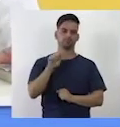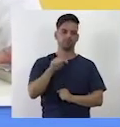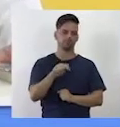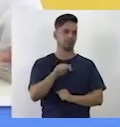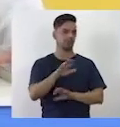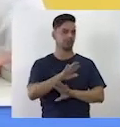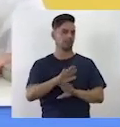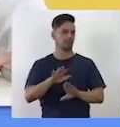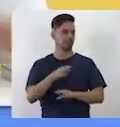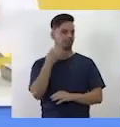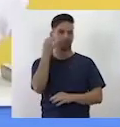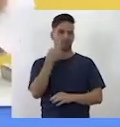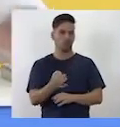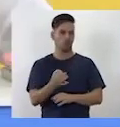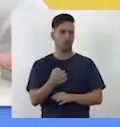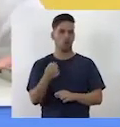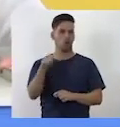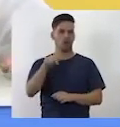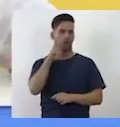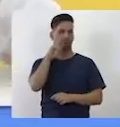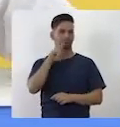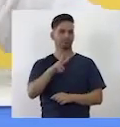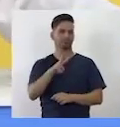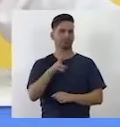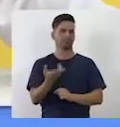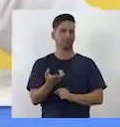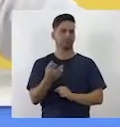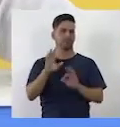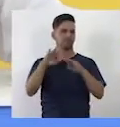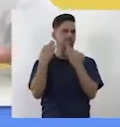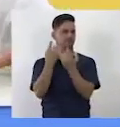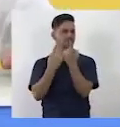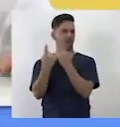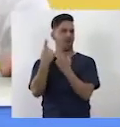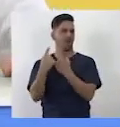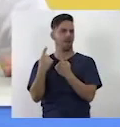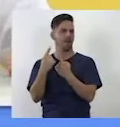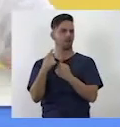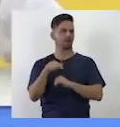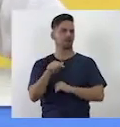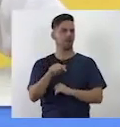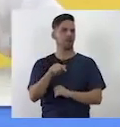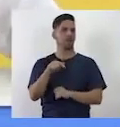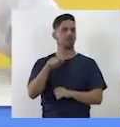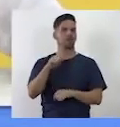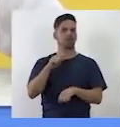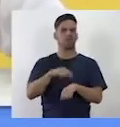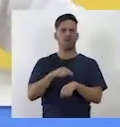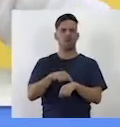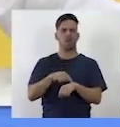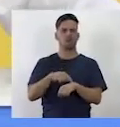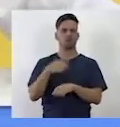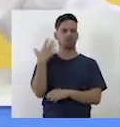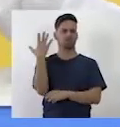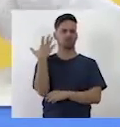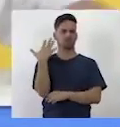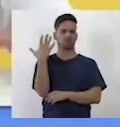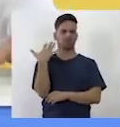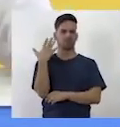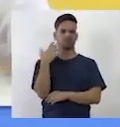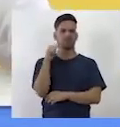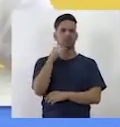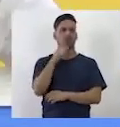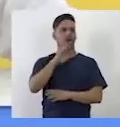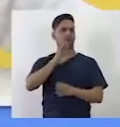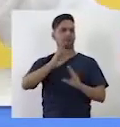yo estoy seguro a la muerte a su abuelita a su mamá oa algún familiar oyéndolo también y seguro que han preparado en esta época quizá algo de naranja